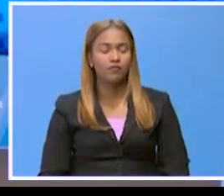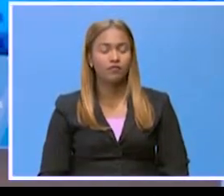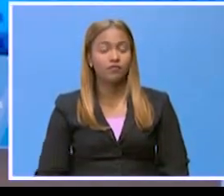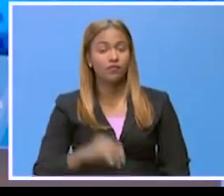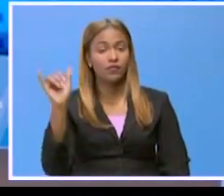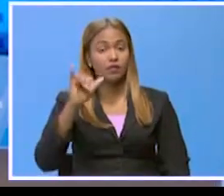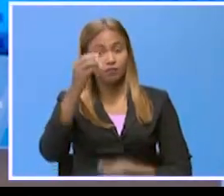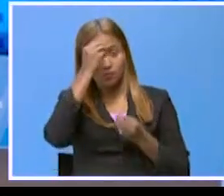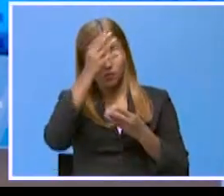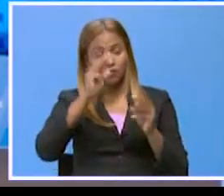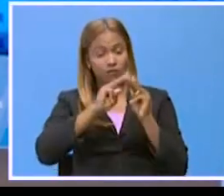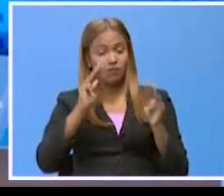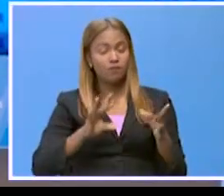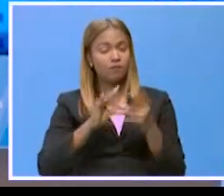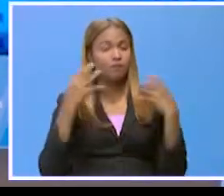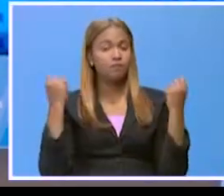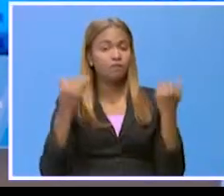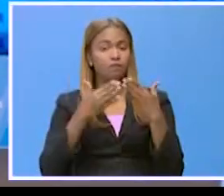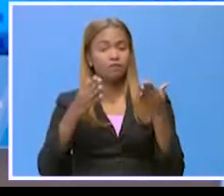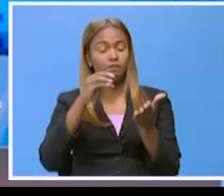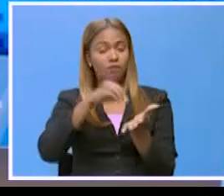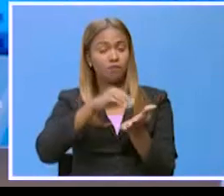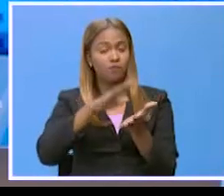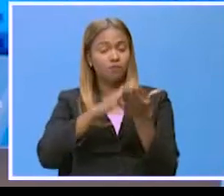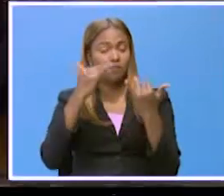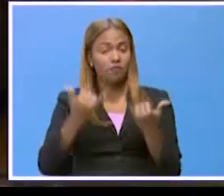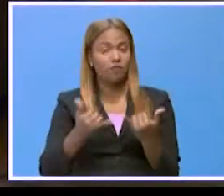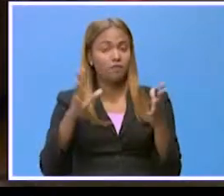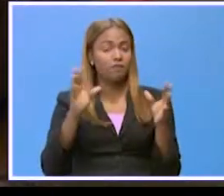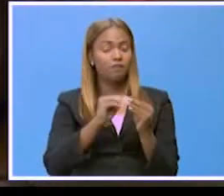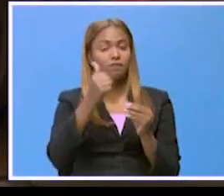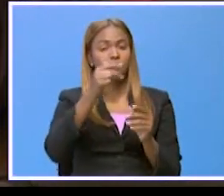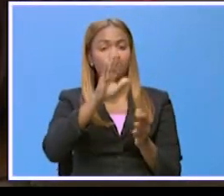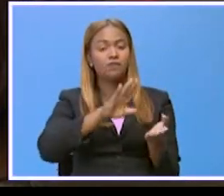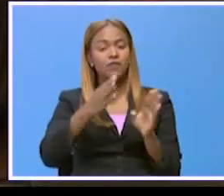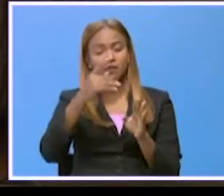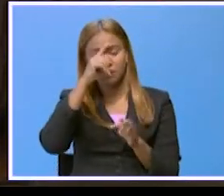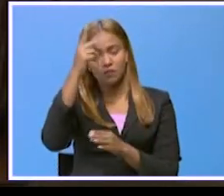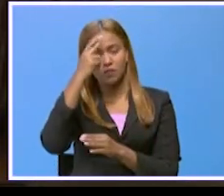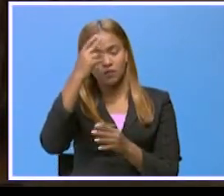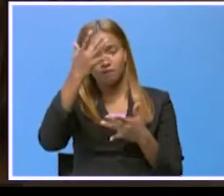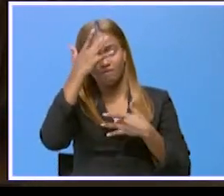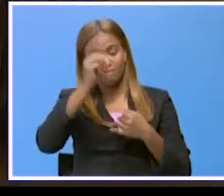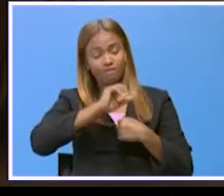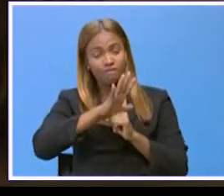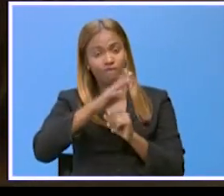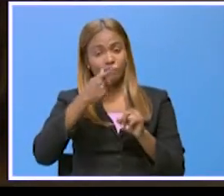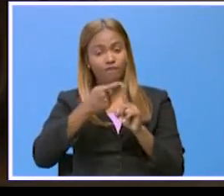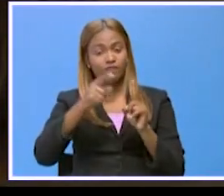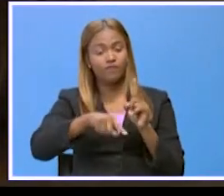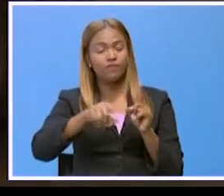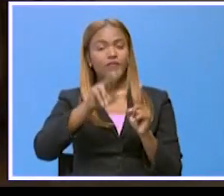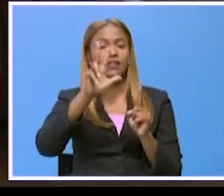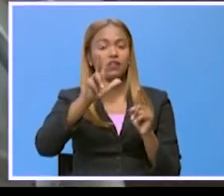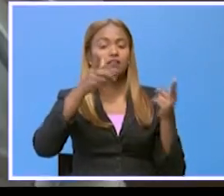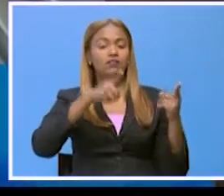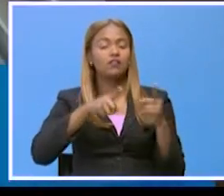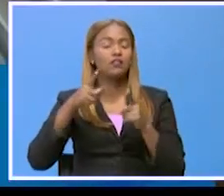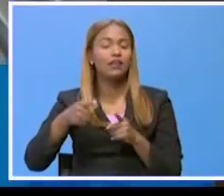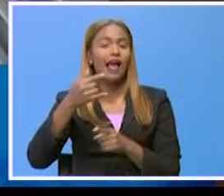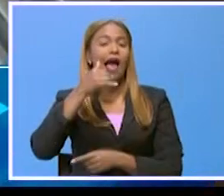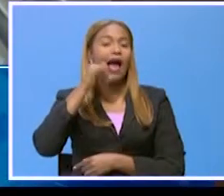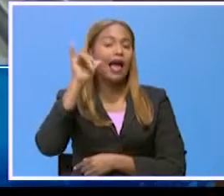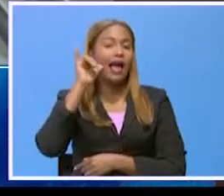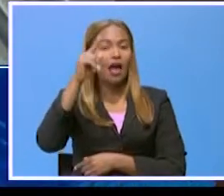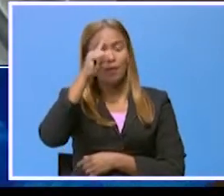además les contamos que el ministerio de salud pública notificó hoy al menos 10 muertes a causa del coronavirus de las cuales 3 ocurrieron el día de